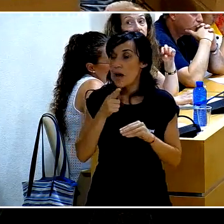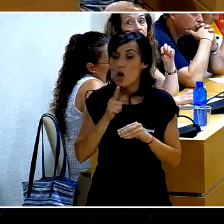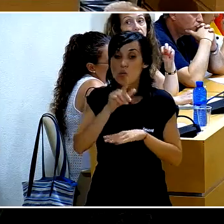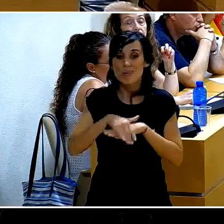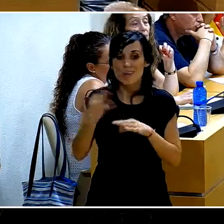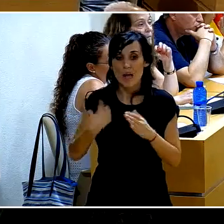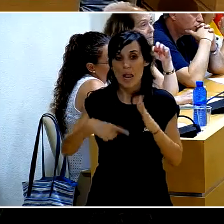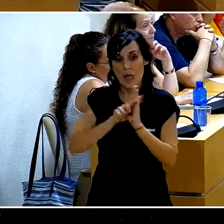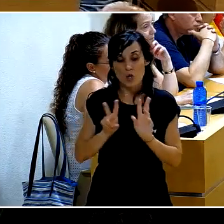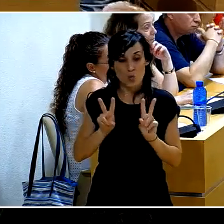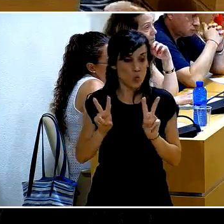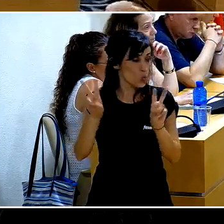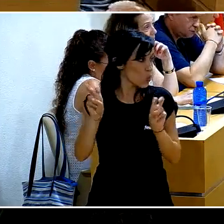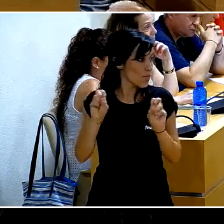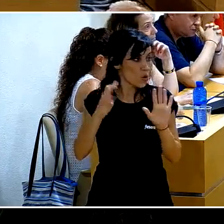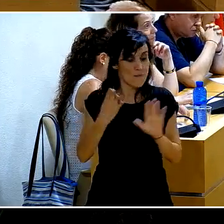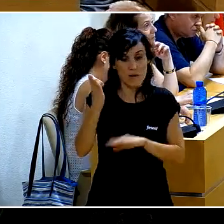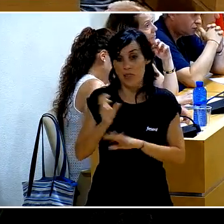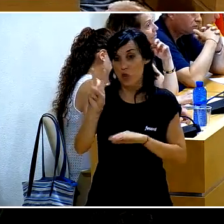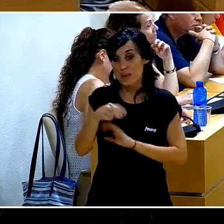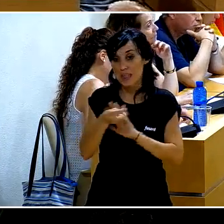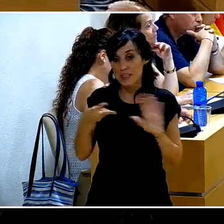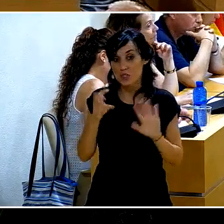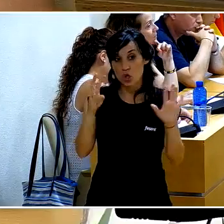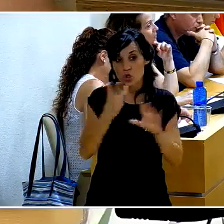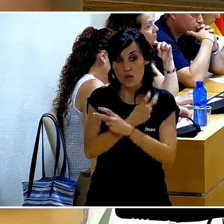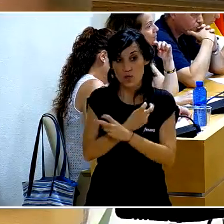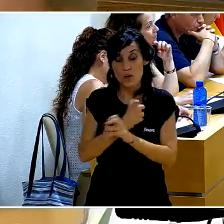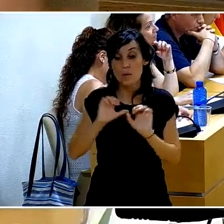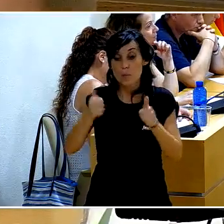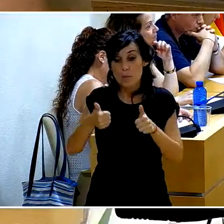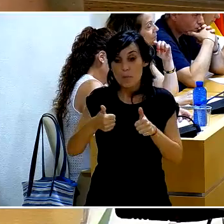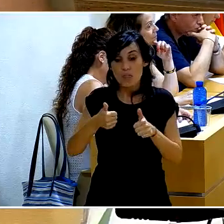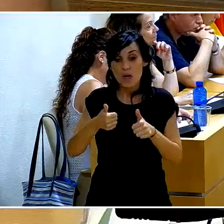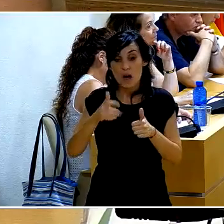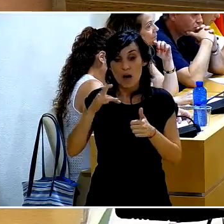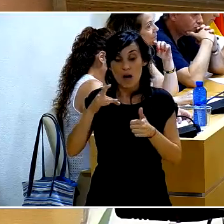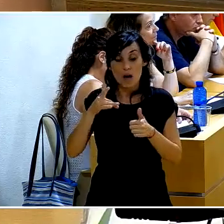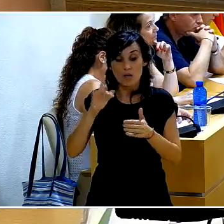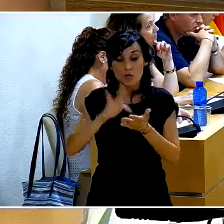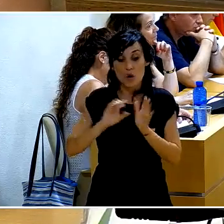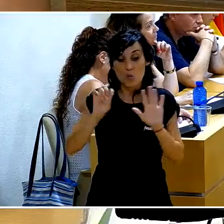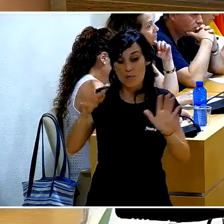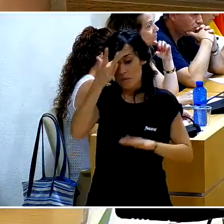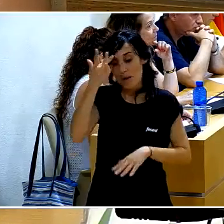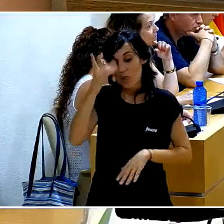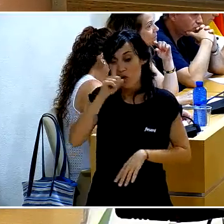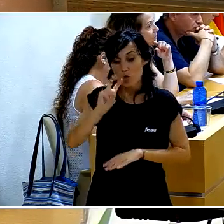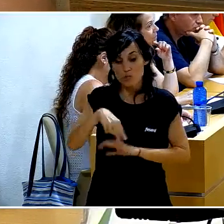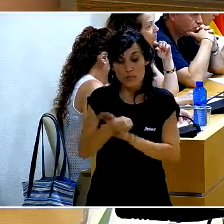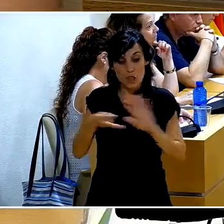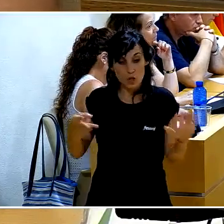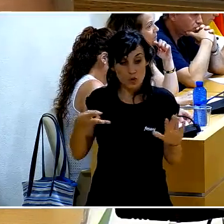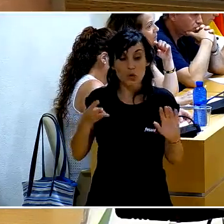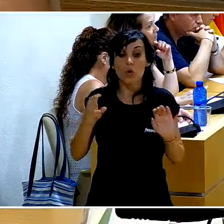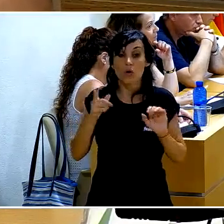ley 9 del 2017 del 8 de noviembre y que entró en vigor el día 9 de marzo del 2018. Como